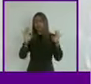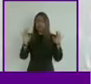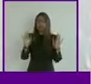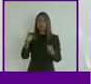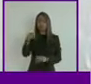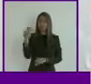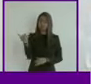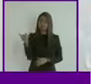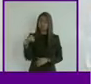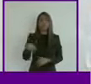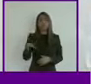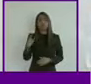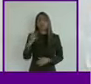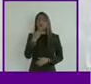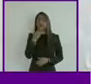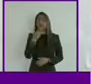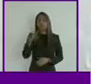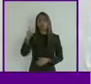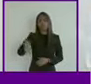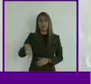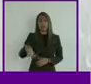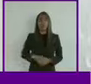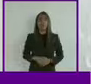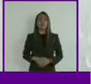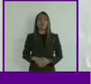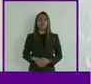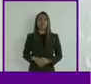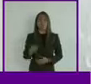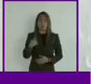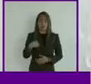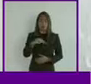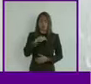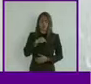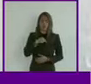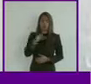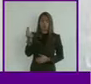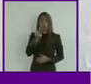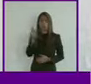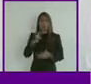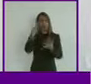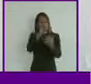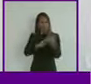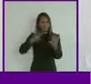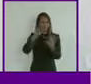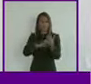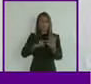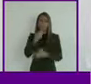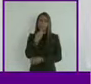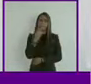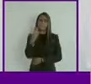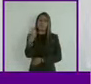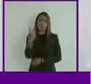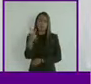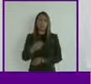dijo, y pues solo nos toca mejorar para tener un,